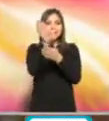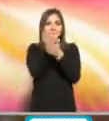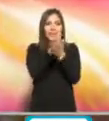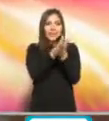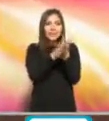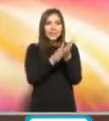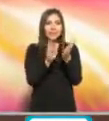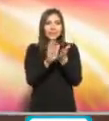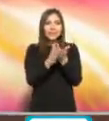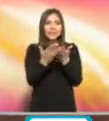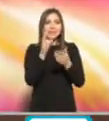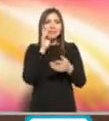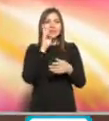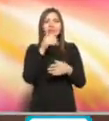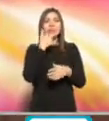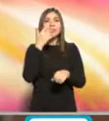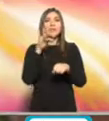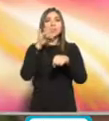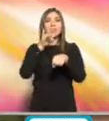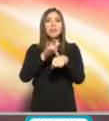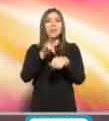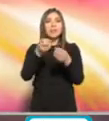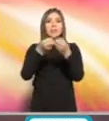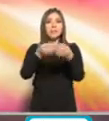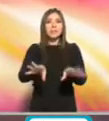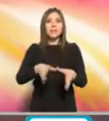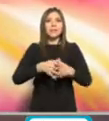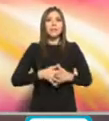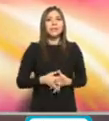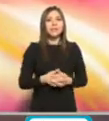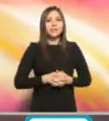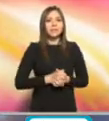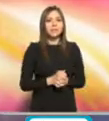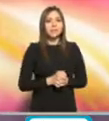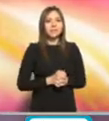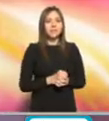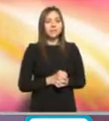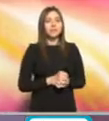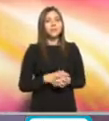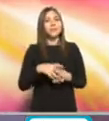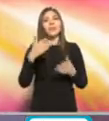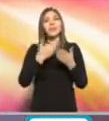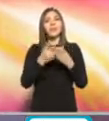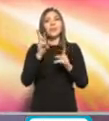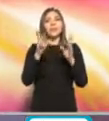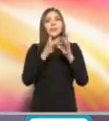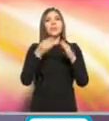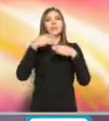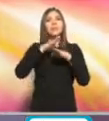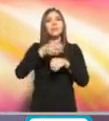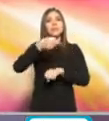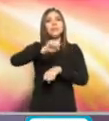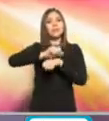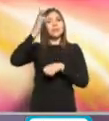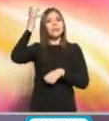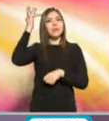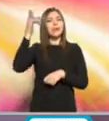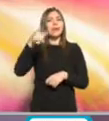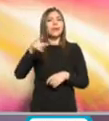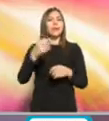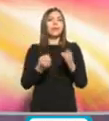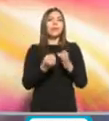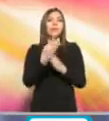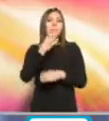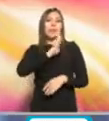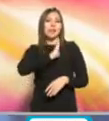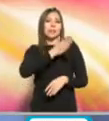las páginas. No lo quiero ni tocar, no No, te lo sí. voy a echar a perder. Bueno, hoy vamos a hablar de la Semana Santa en la Nueva España. Sí.